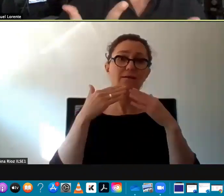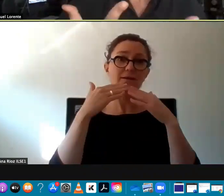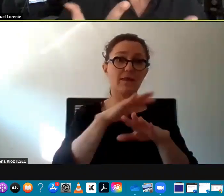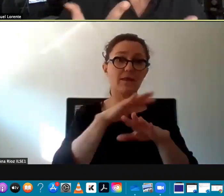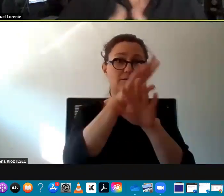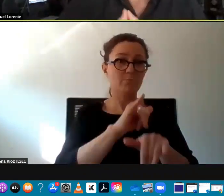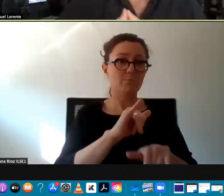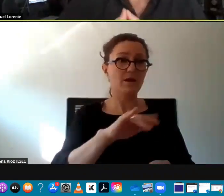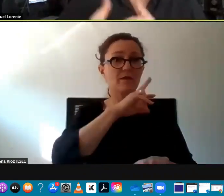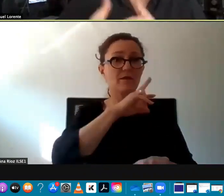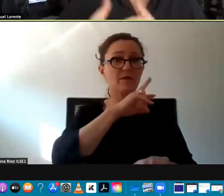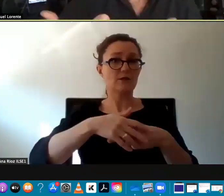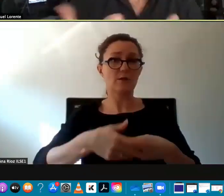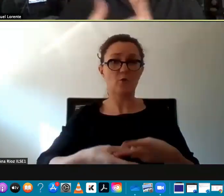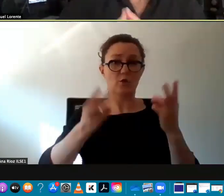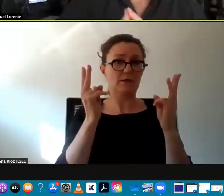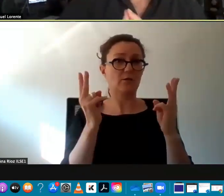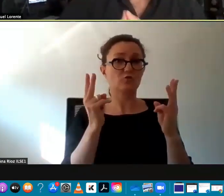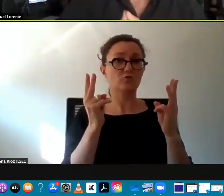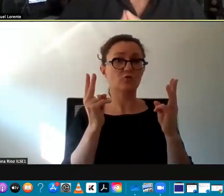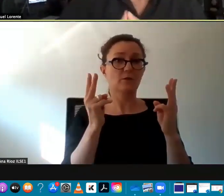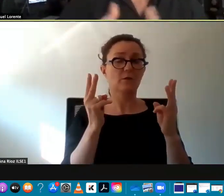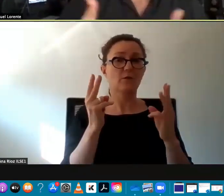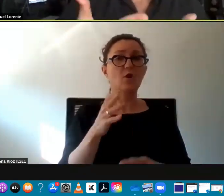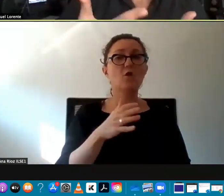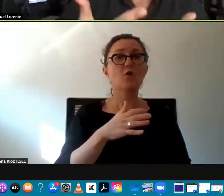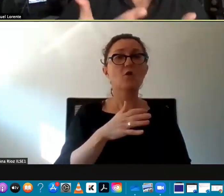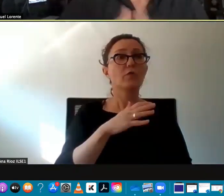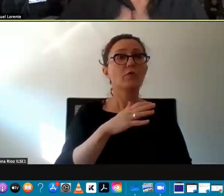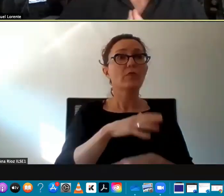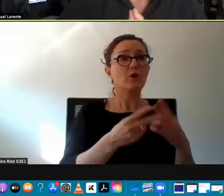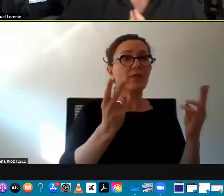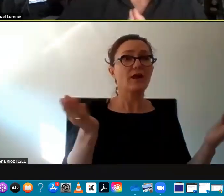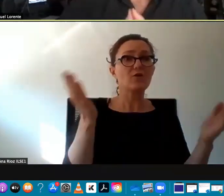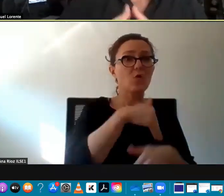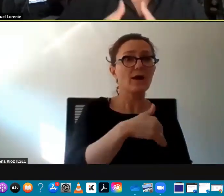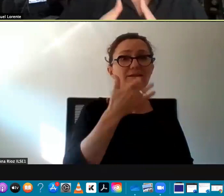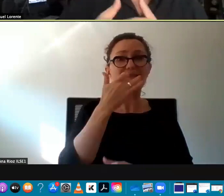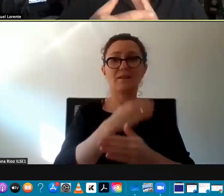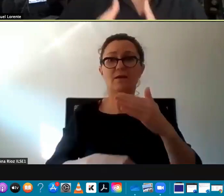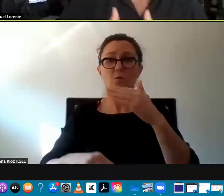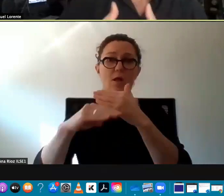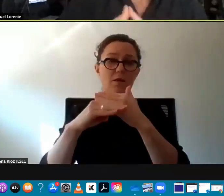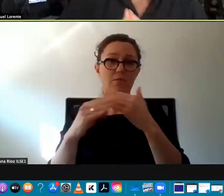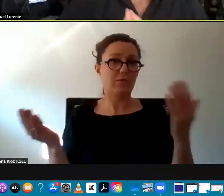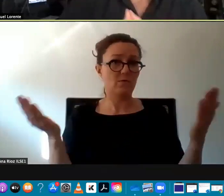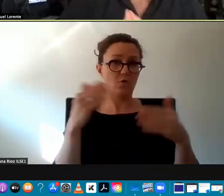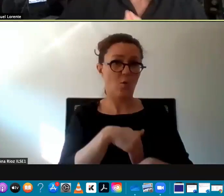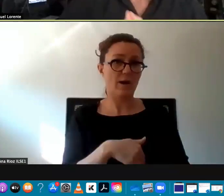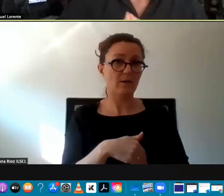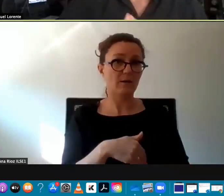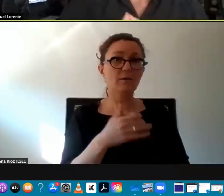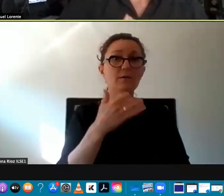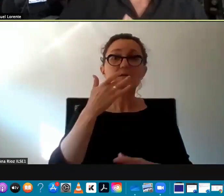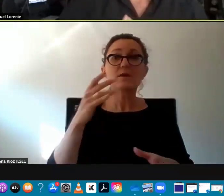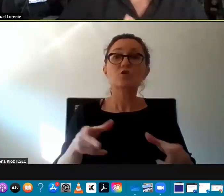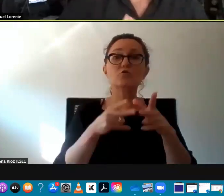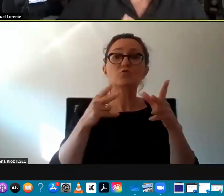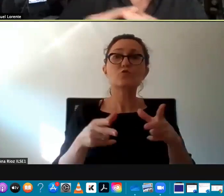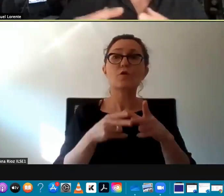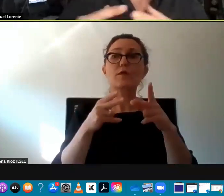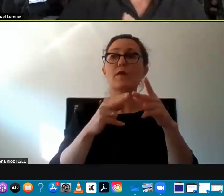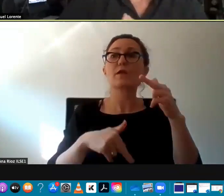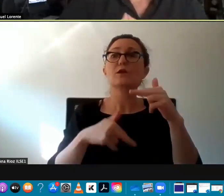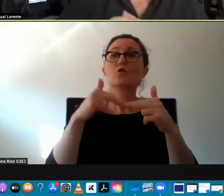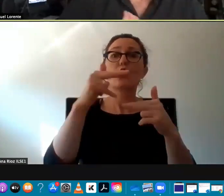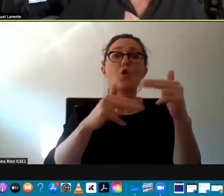valores democráticos. No puede haber democracia si no hay igualdad, si la construcción de la sociedad no se